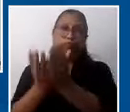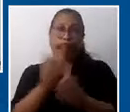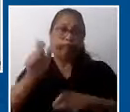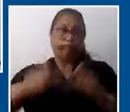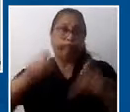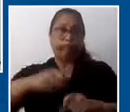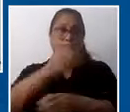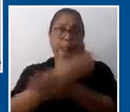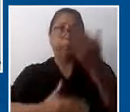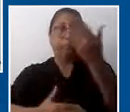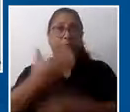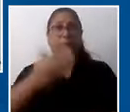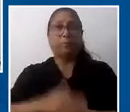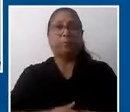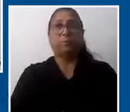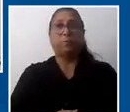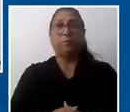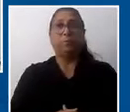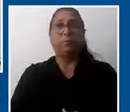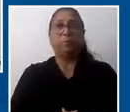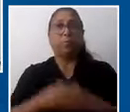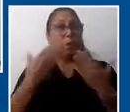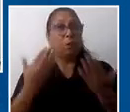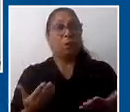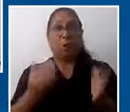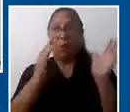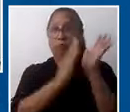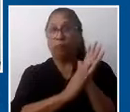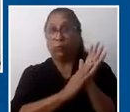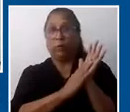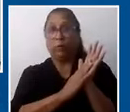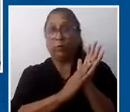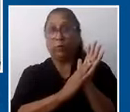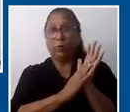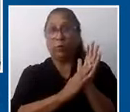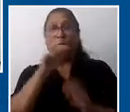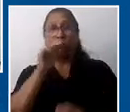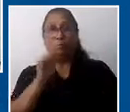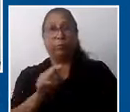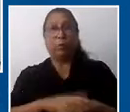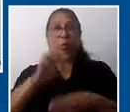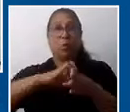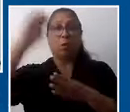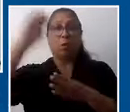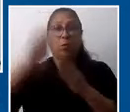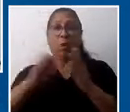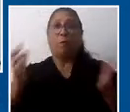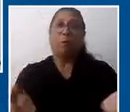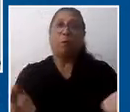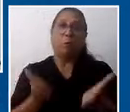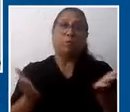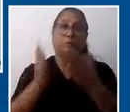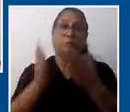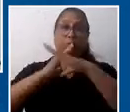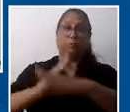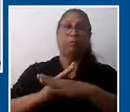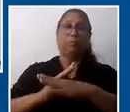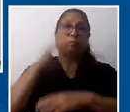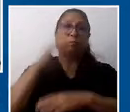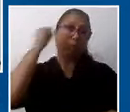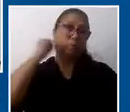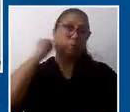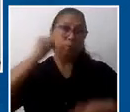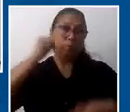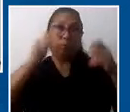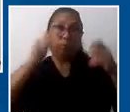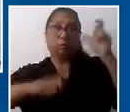discapacidad. En Defensoría del Pueblo, particularmente a través del programa de promoción y defensa de los derechos de las personas con